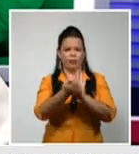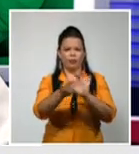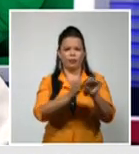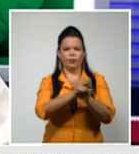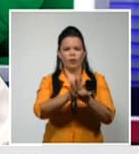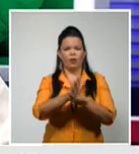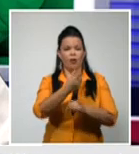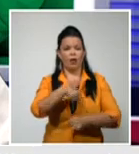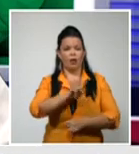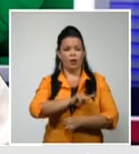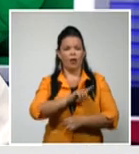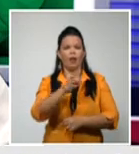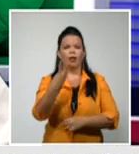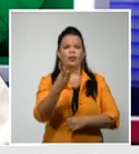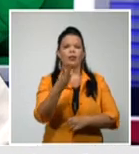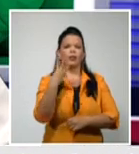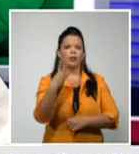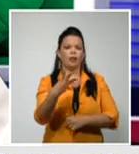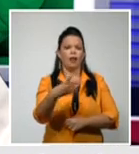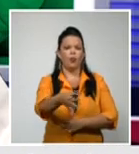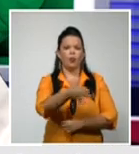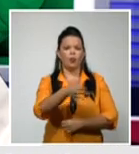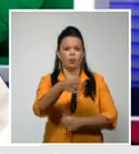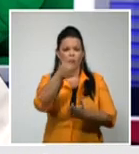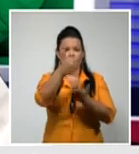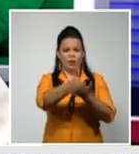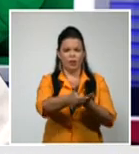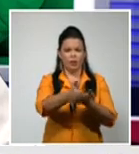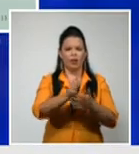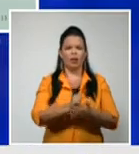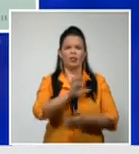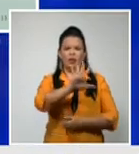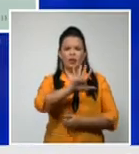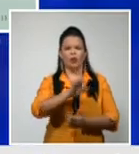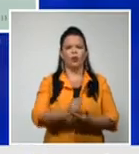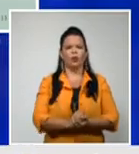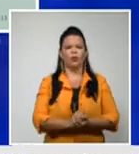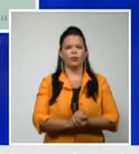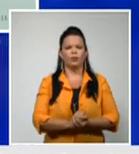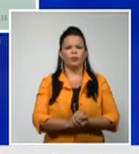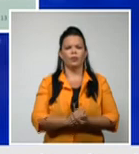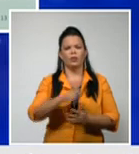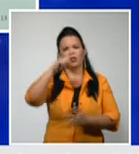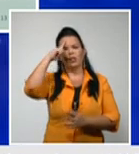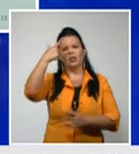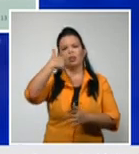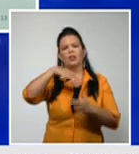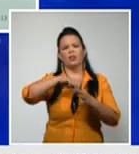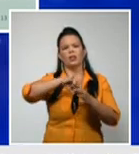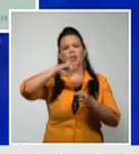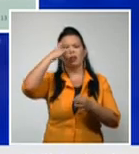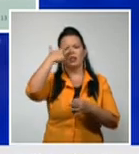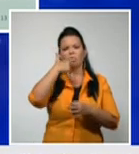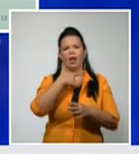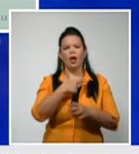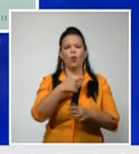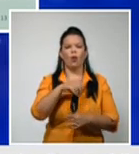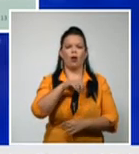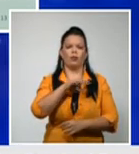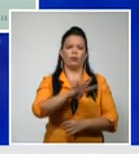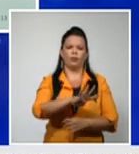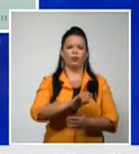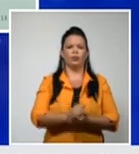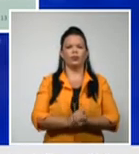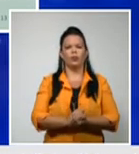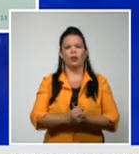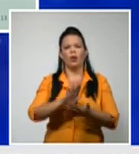en 3 municipios, Holguín municipio cabecera 5, Sagua de Táramo 4 y Moa 1 caso en el día de